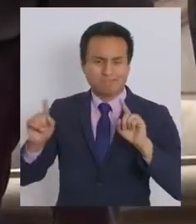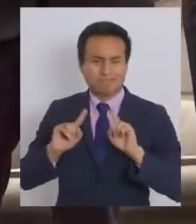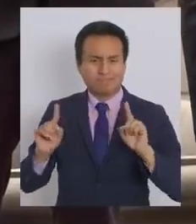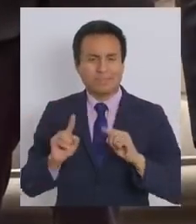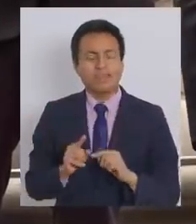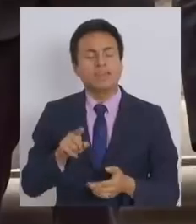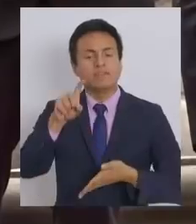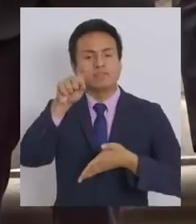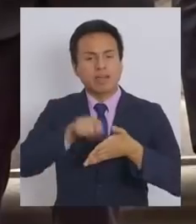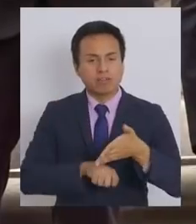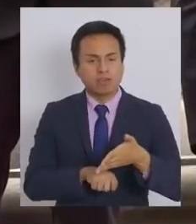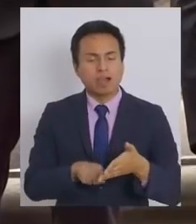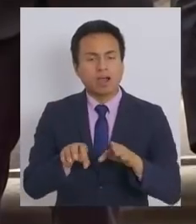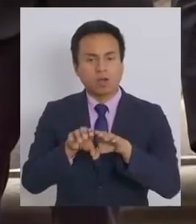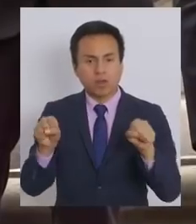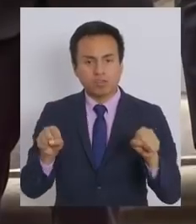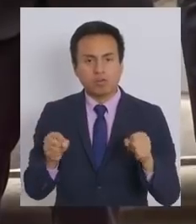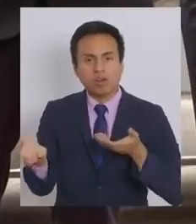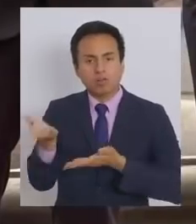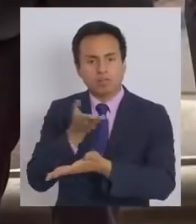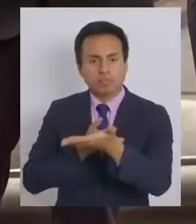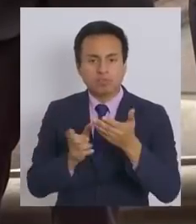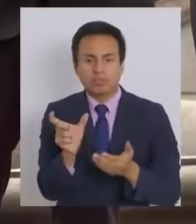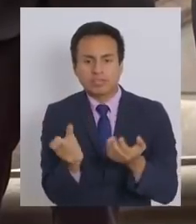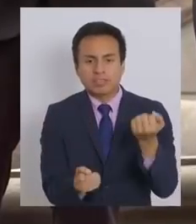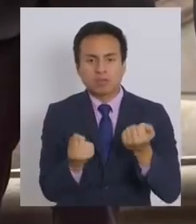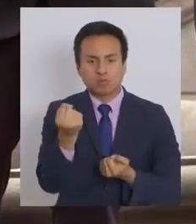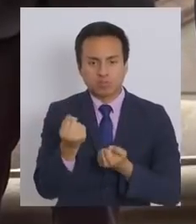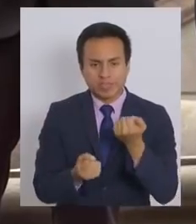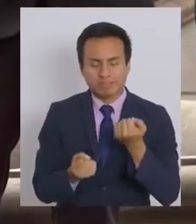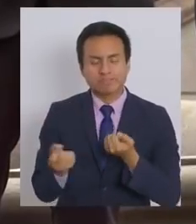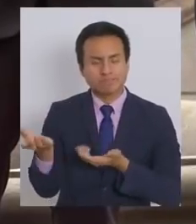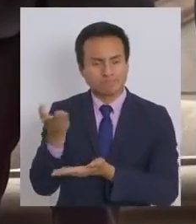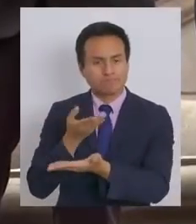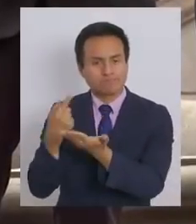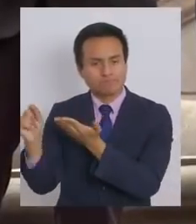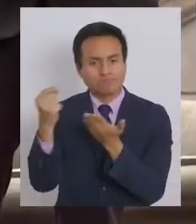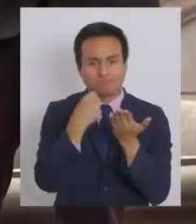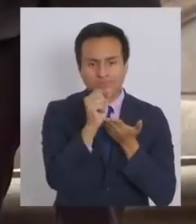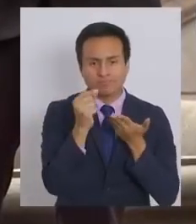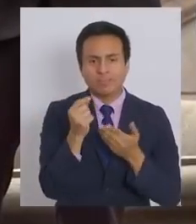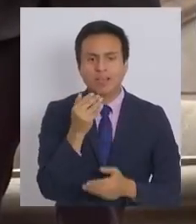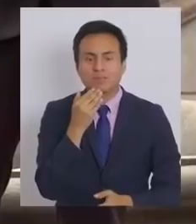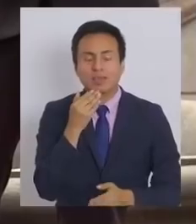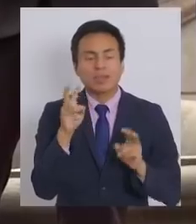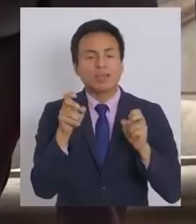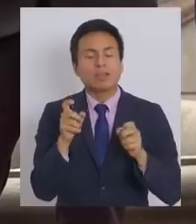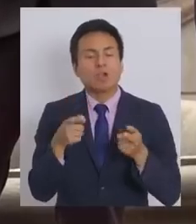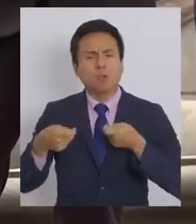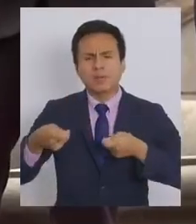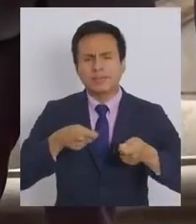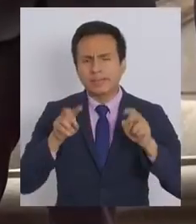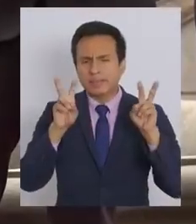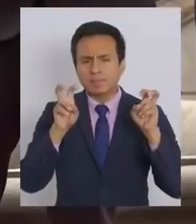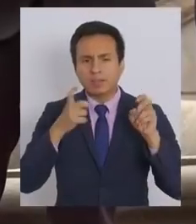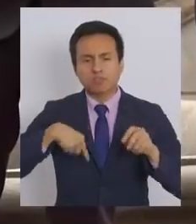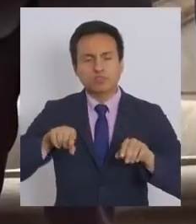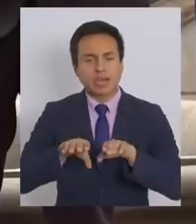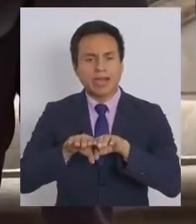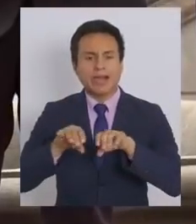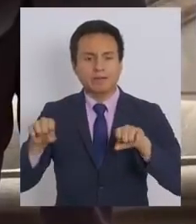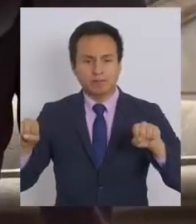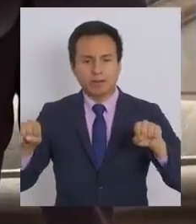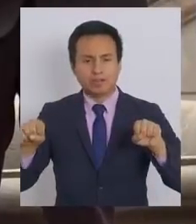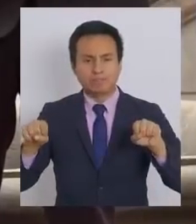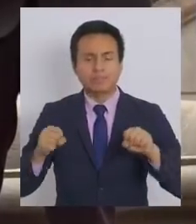firmado también un acuerdo recíproco del reconocimiento de licencias de conducir, y también en materia comercial hemos suscrito acuerdos